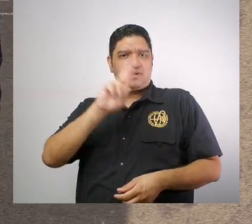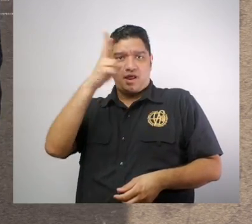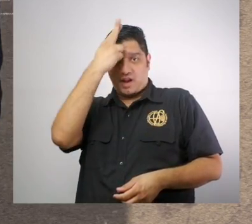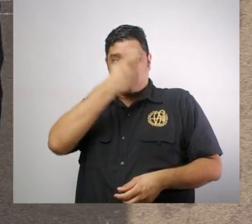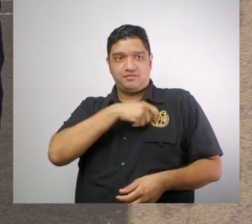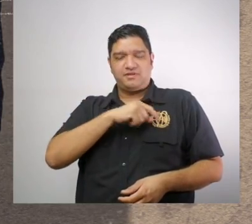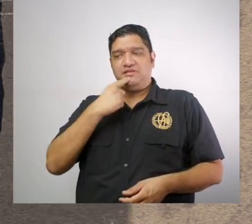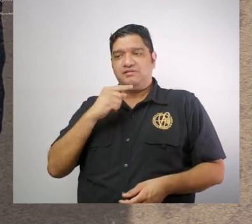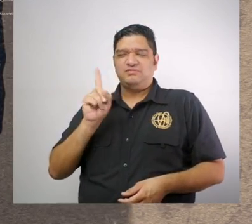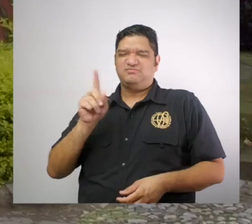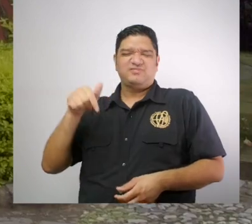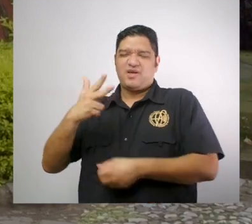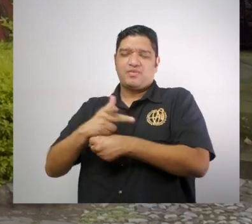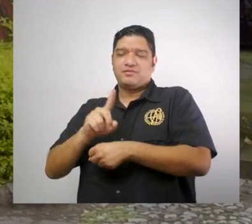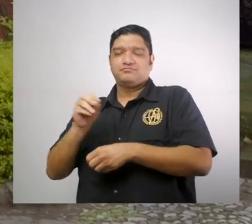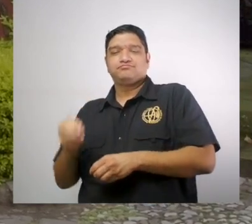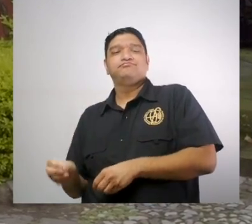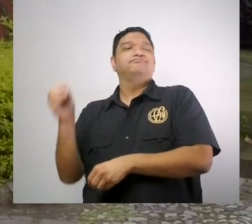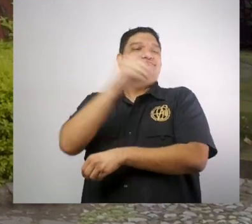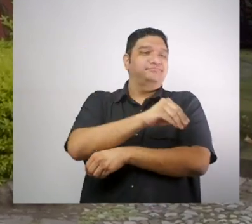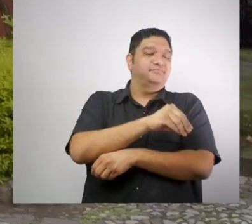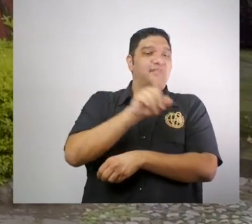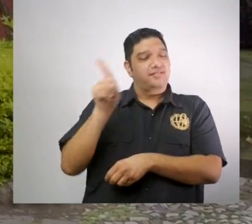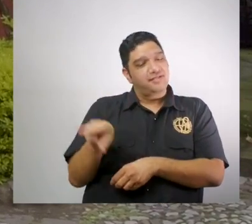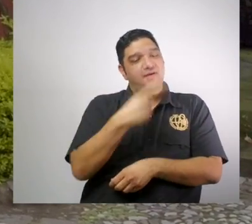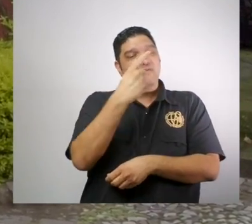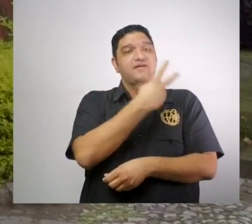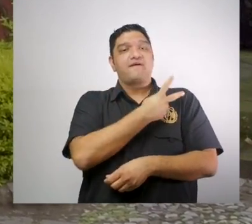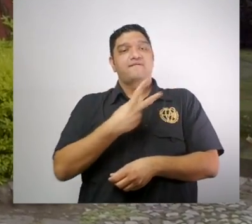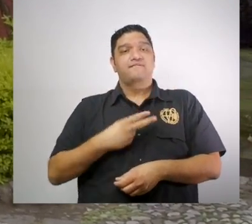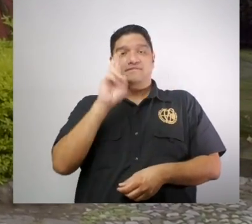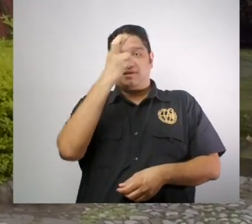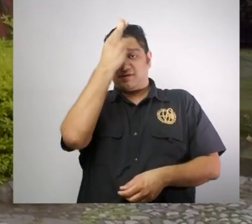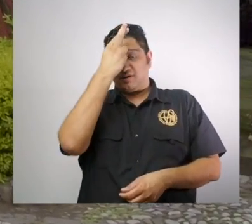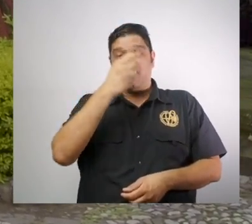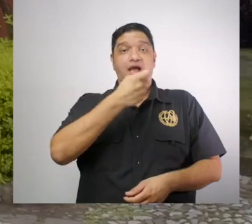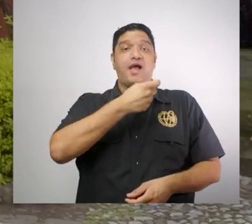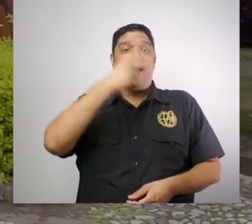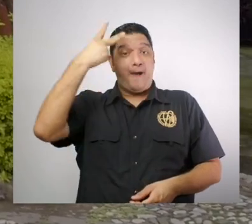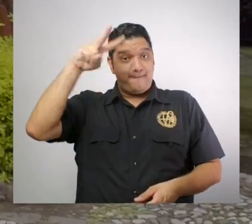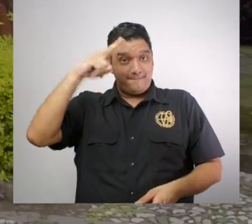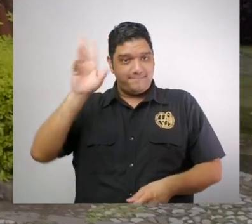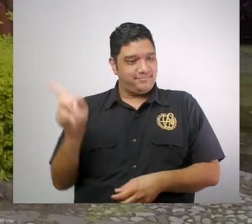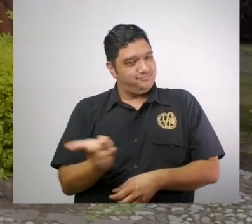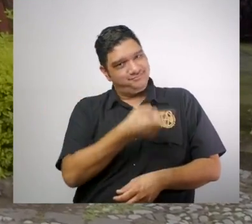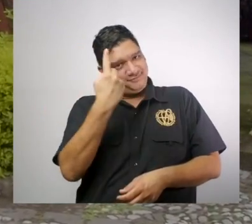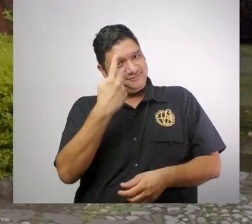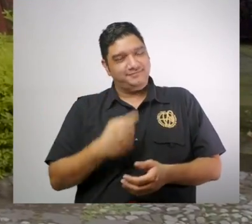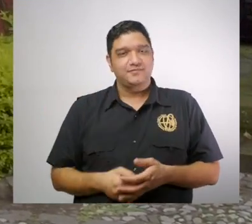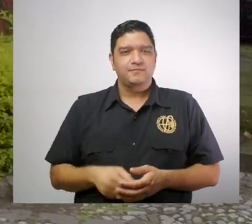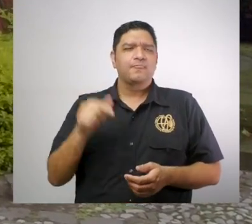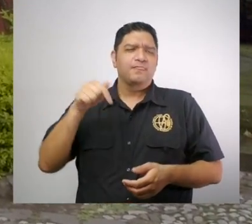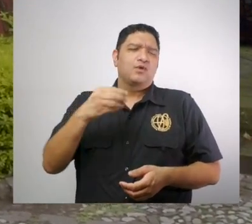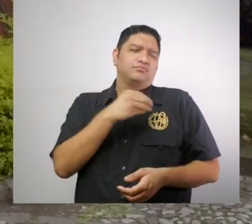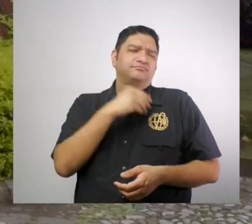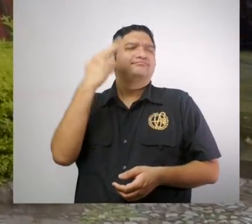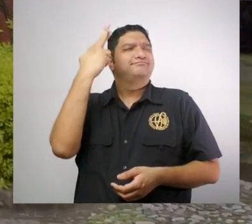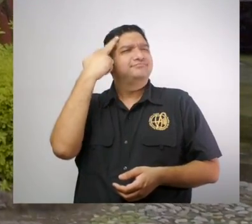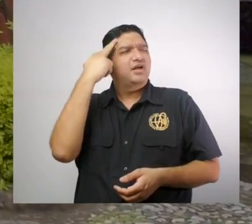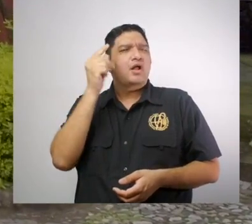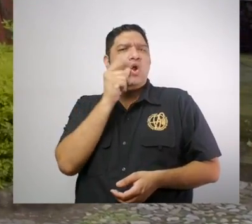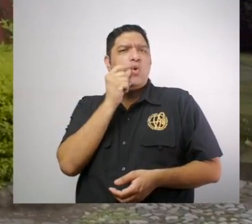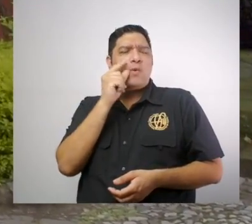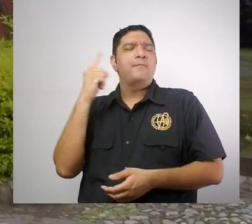la Nueva España con sede en la Ciudad de México. Hoy quiero recordar la figura de Martín